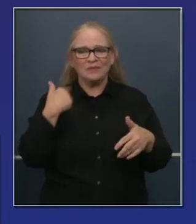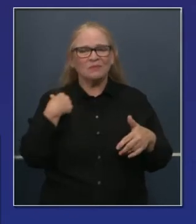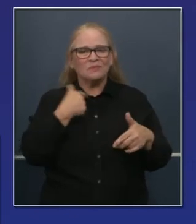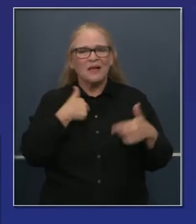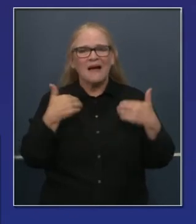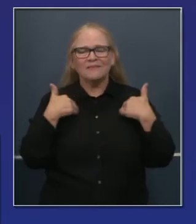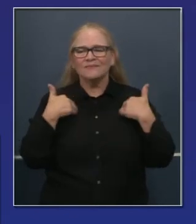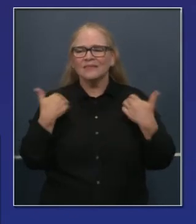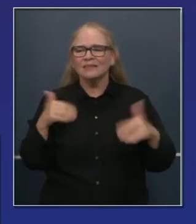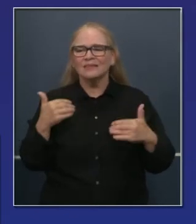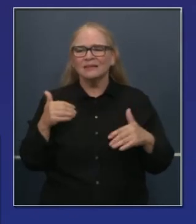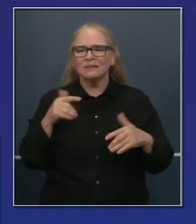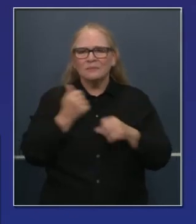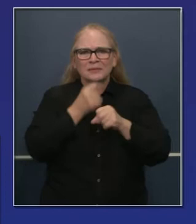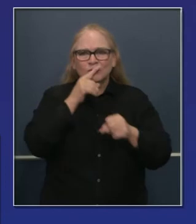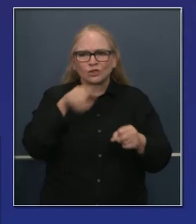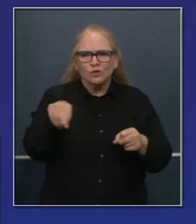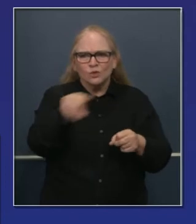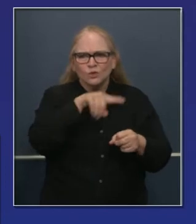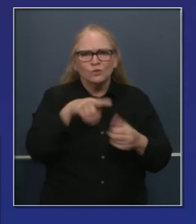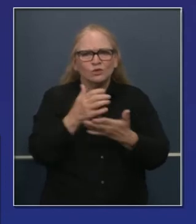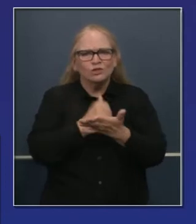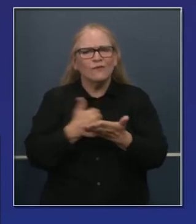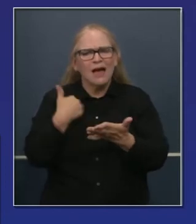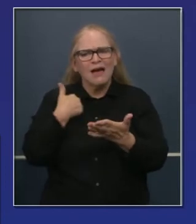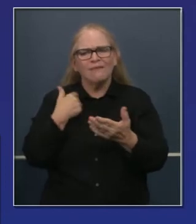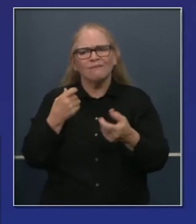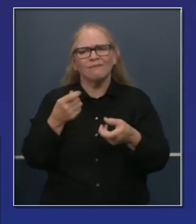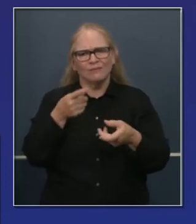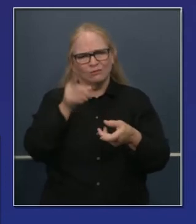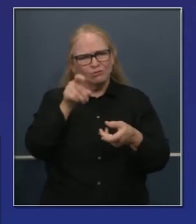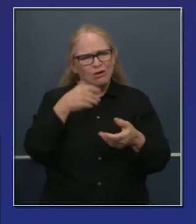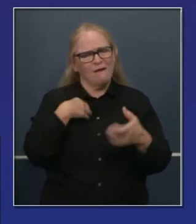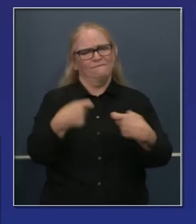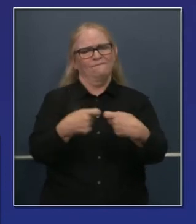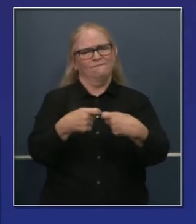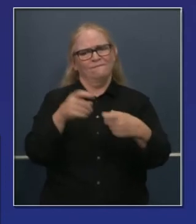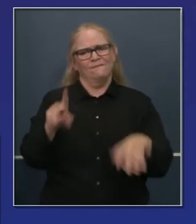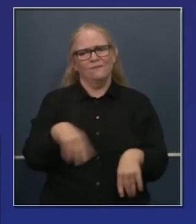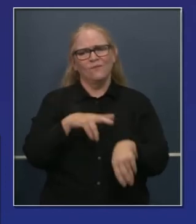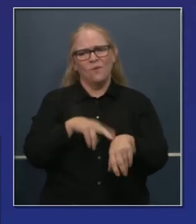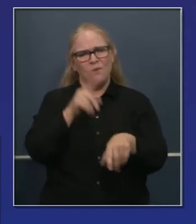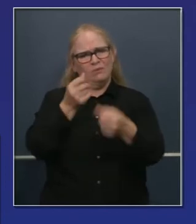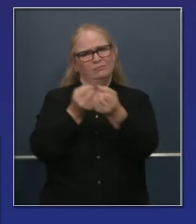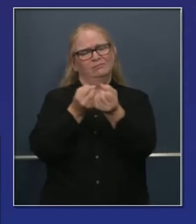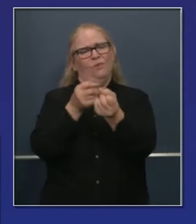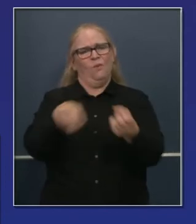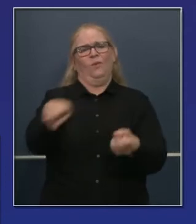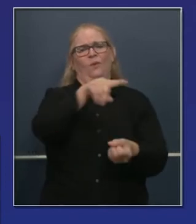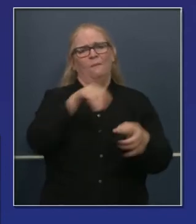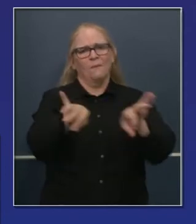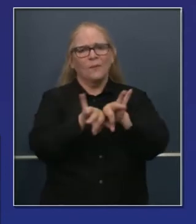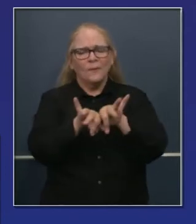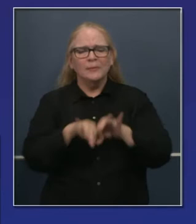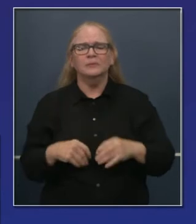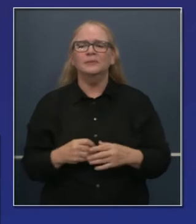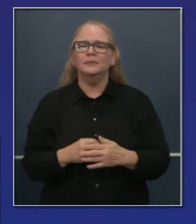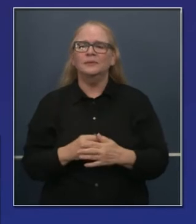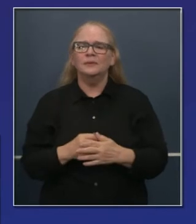de falta de cobertura cobertura que ustedes se merecen y por supuesto